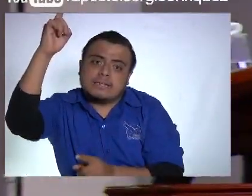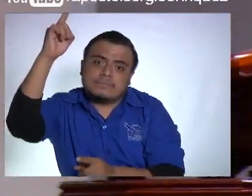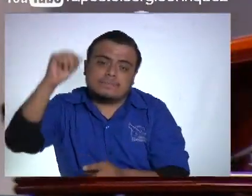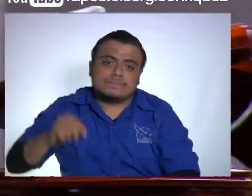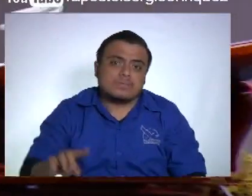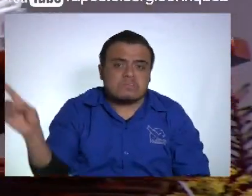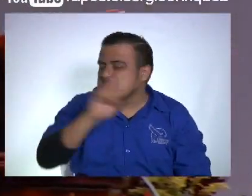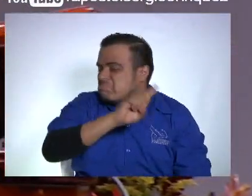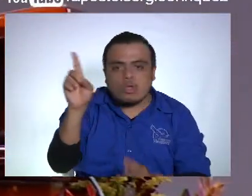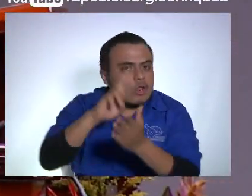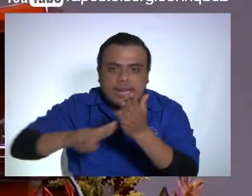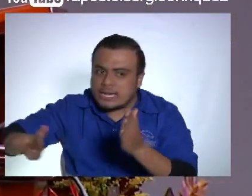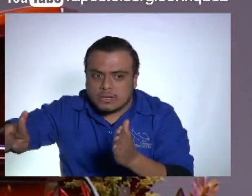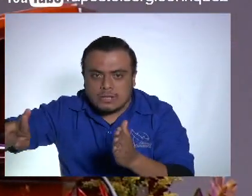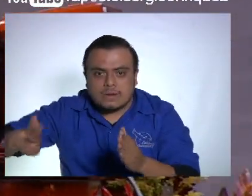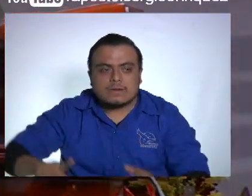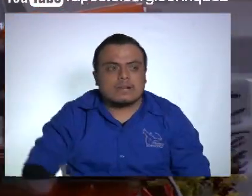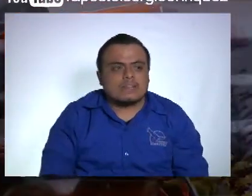ninguna religión.